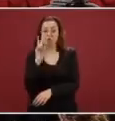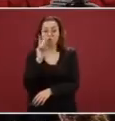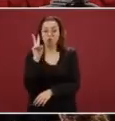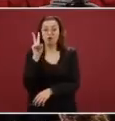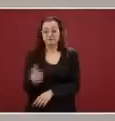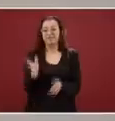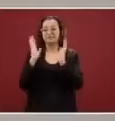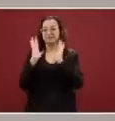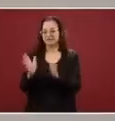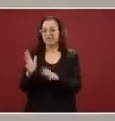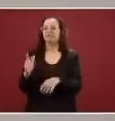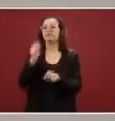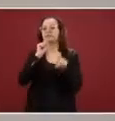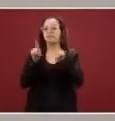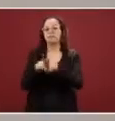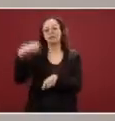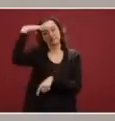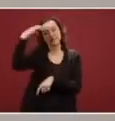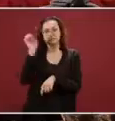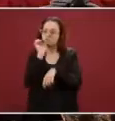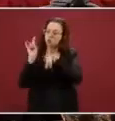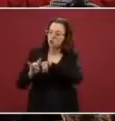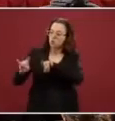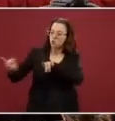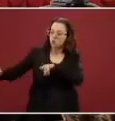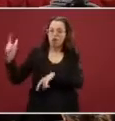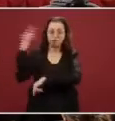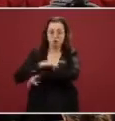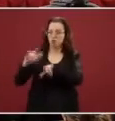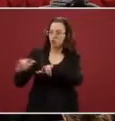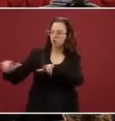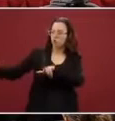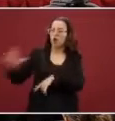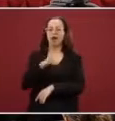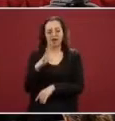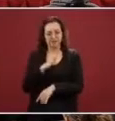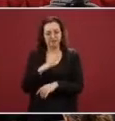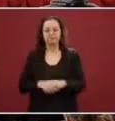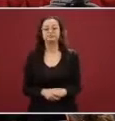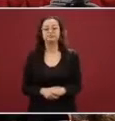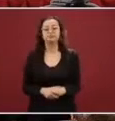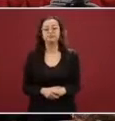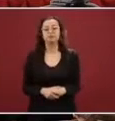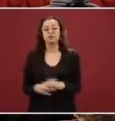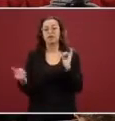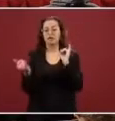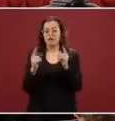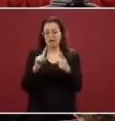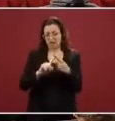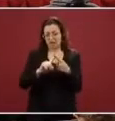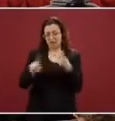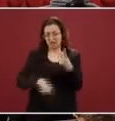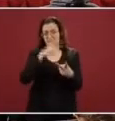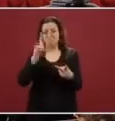las aeronaves en la terminal de pasajeros. La siguiente, por favor. Se encuentra también trabajándose en el edificio